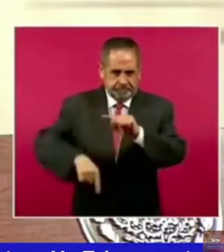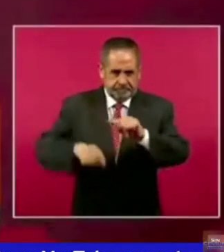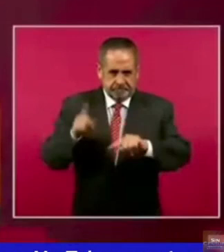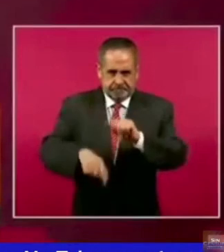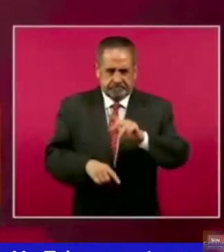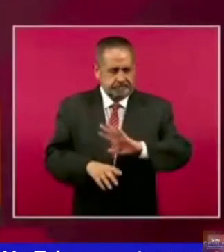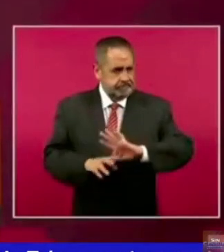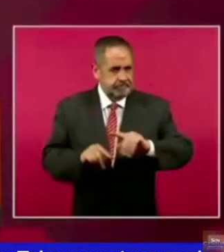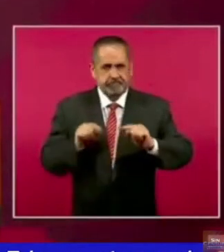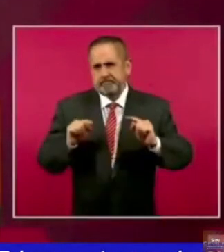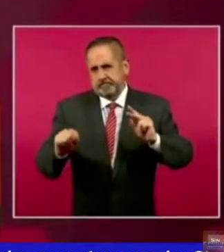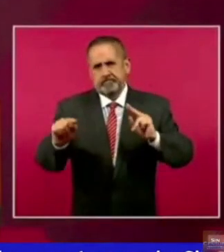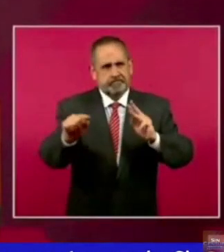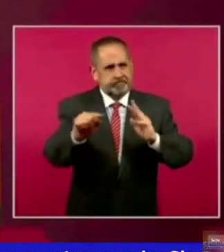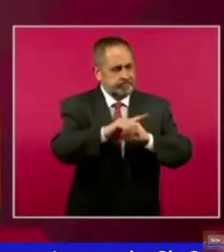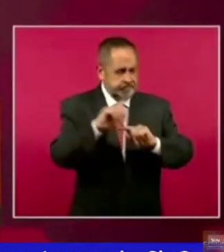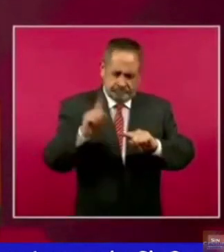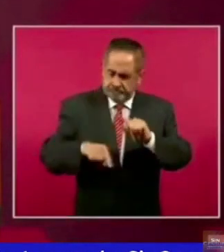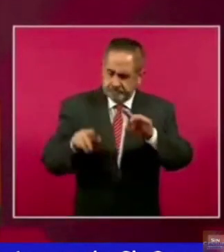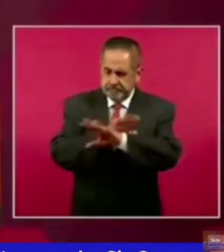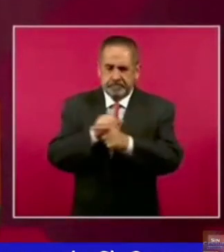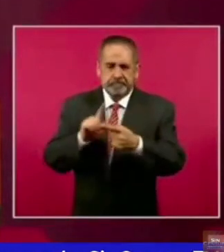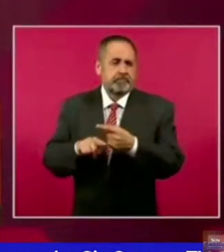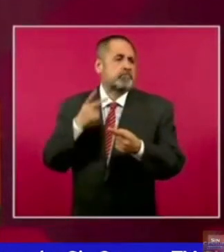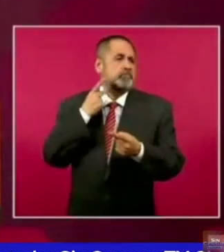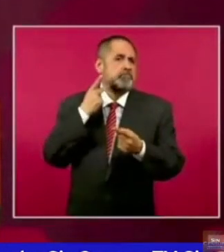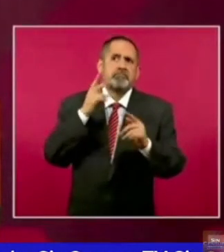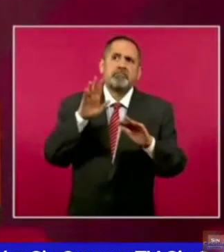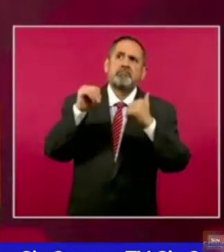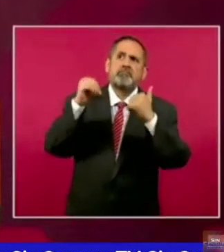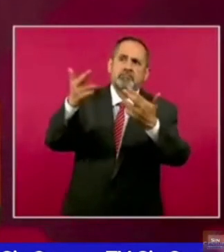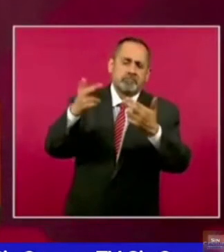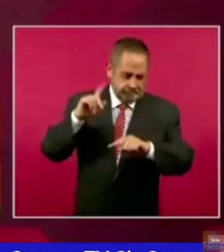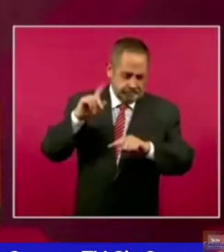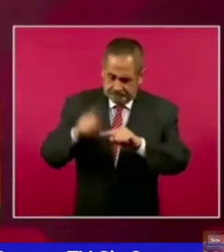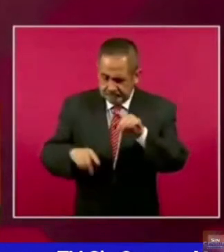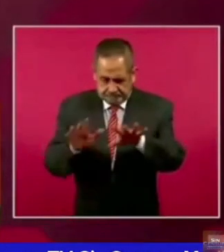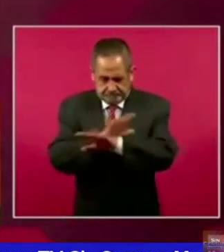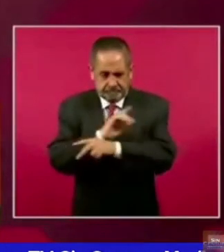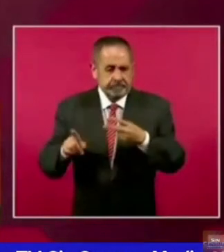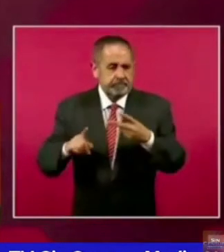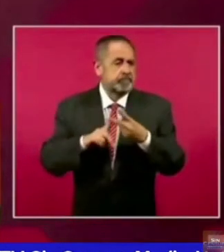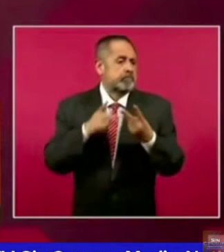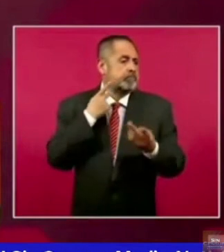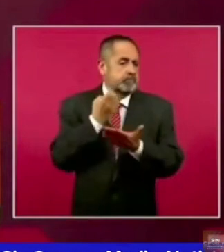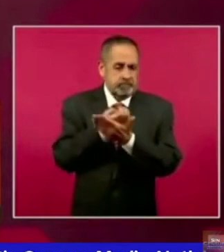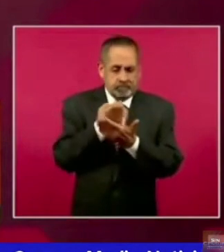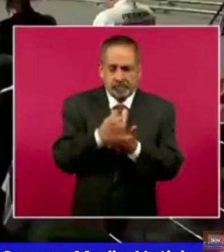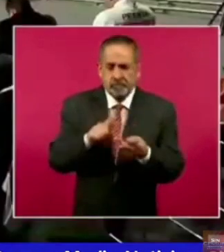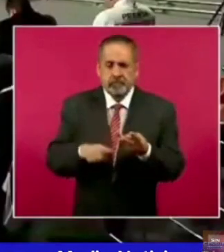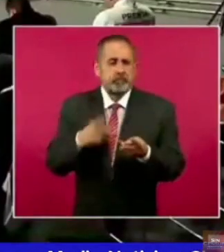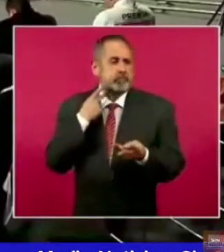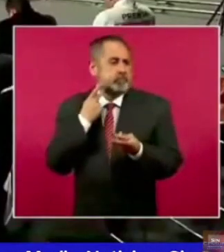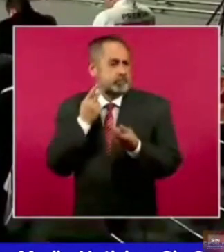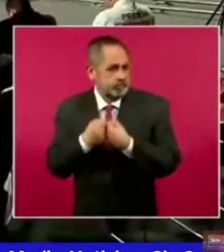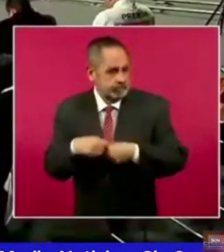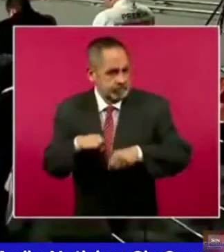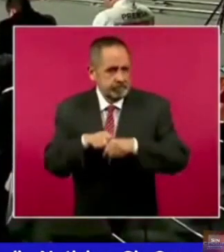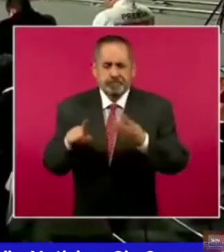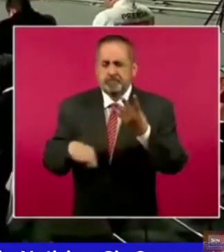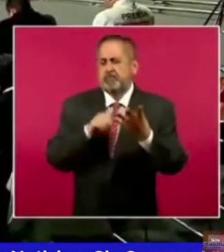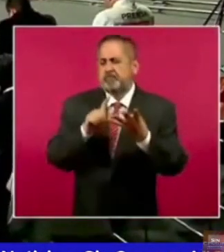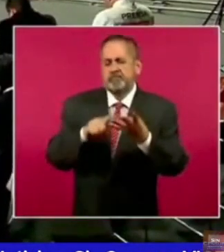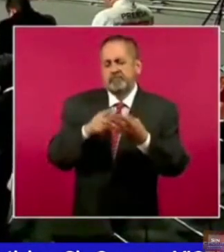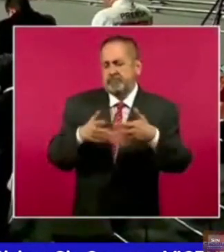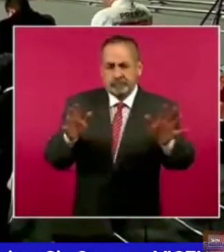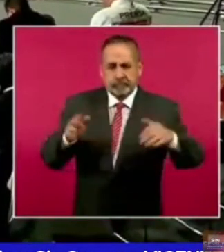en todo, en política exterior, en política económica, en política social, ahora